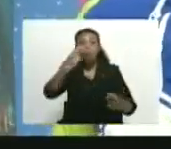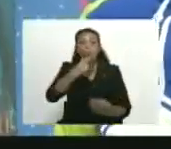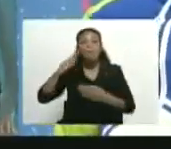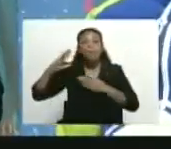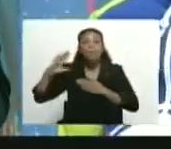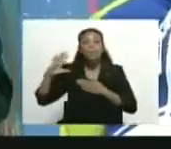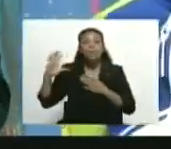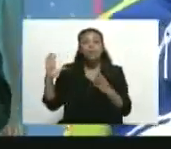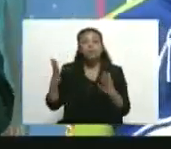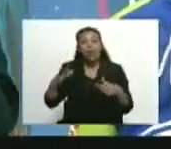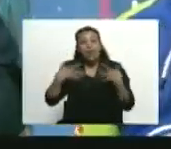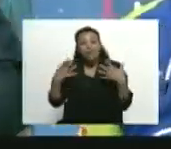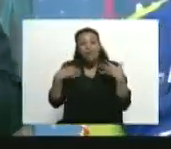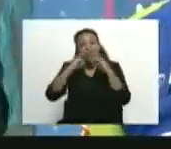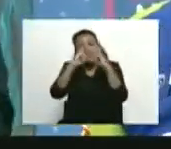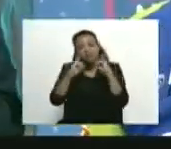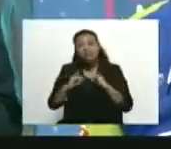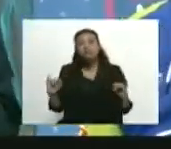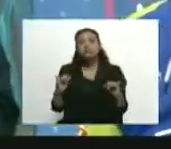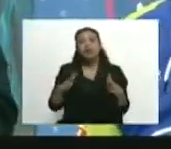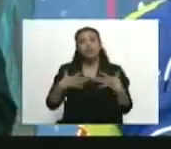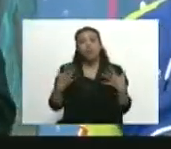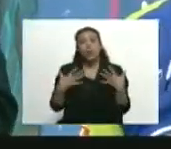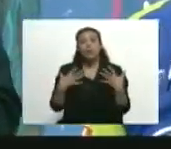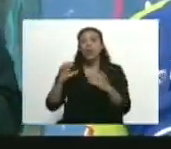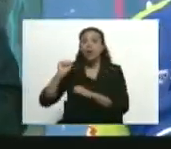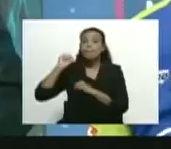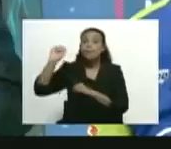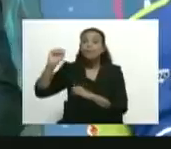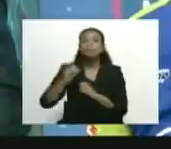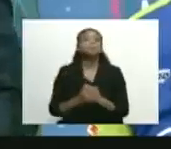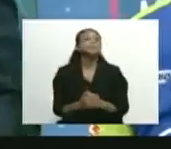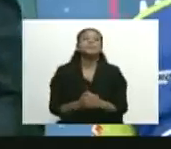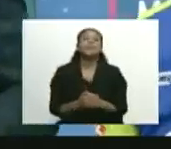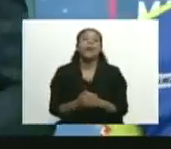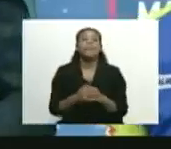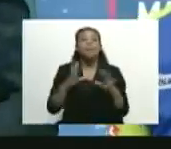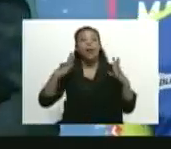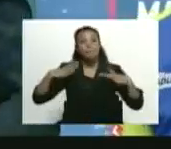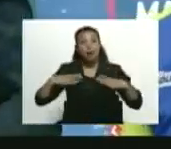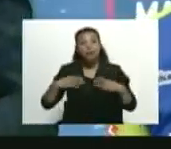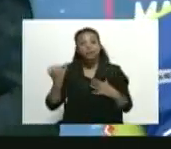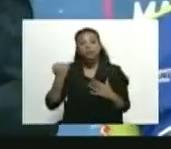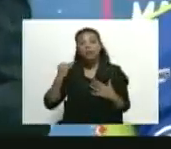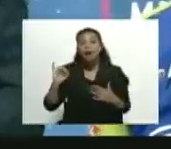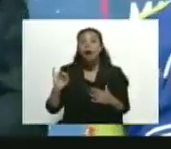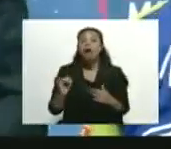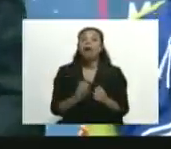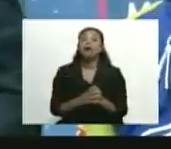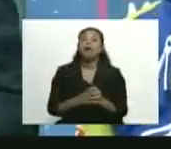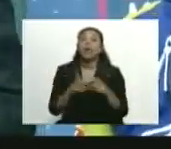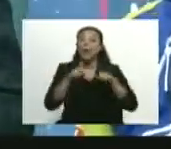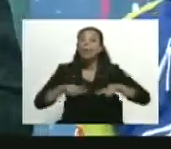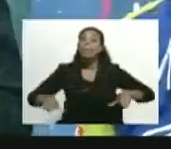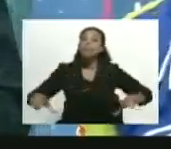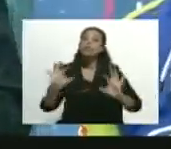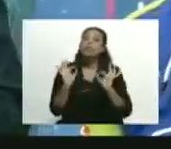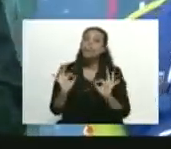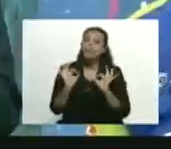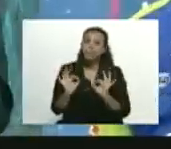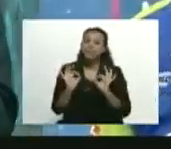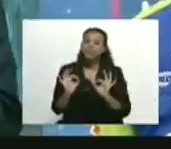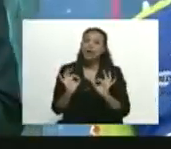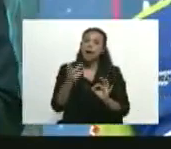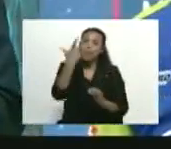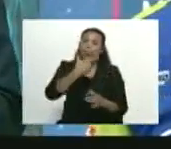con la felicidad de la patria, porque las vacaciones también tienen el espacio para